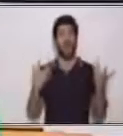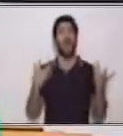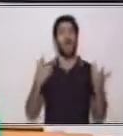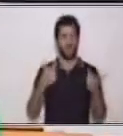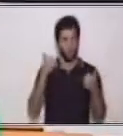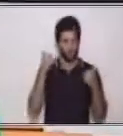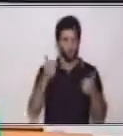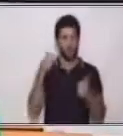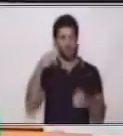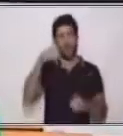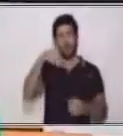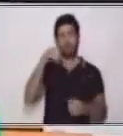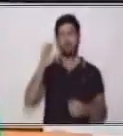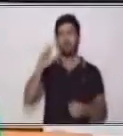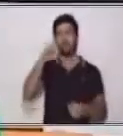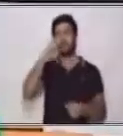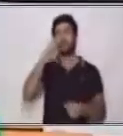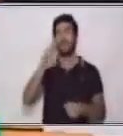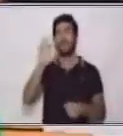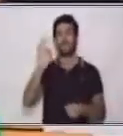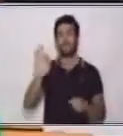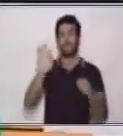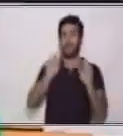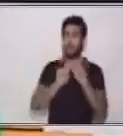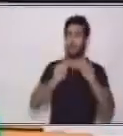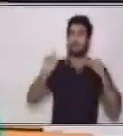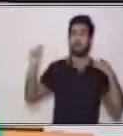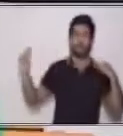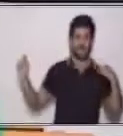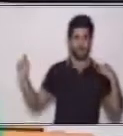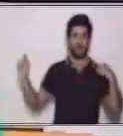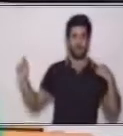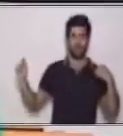metro. El metro que nos sirve para medir